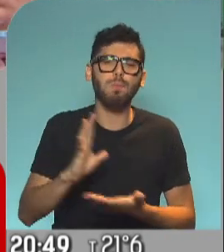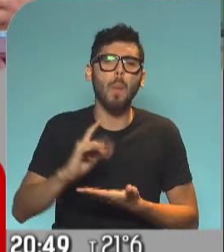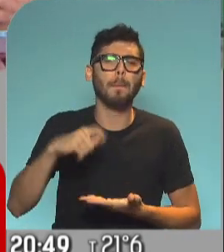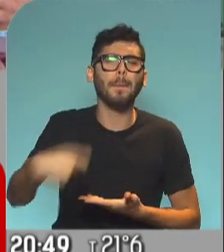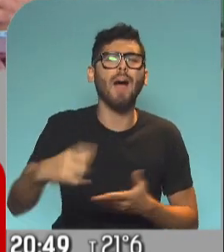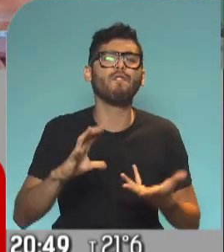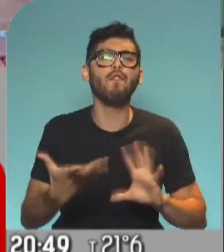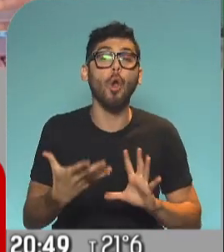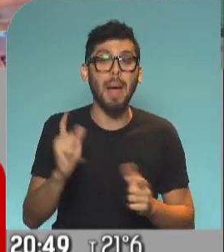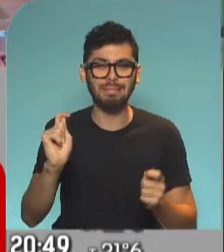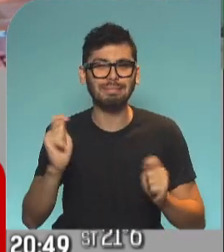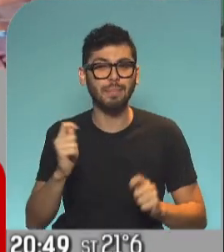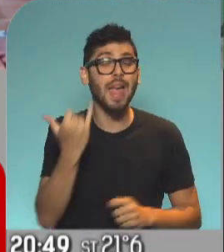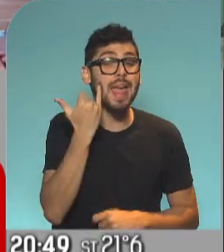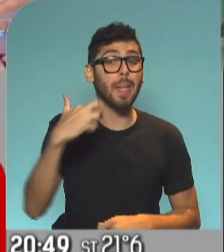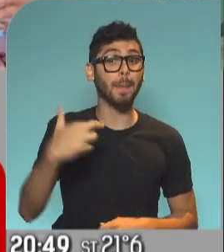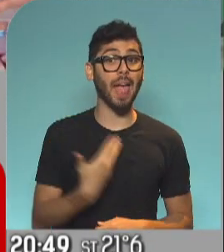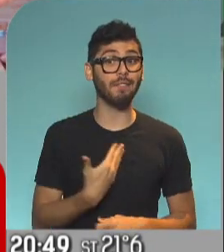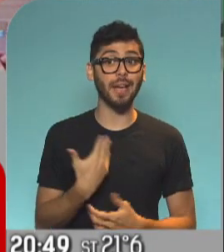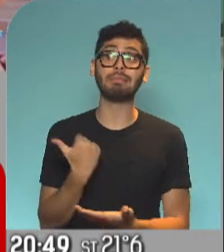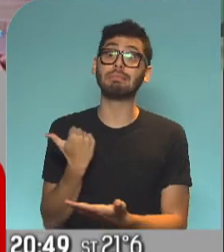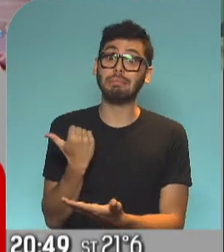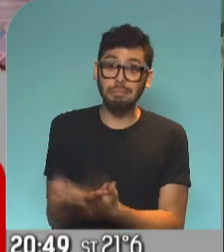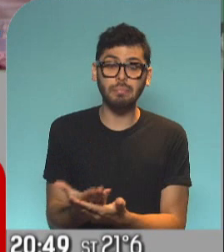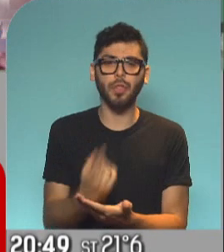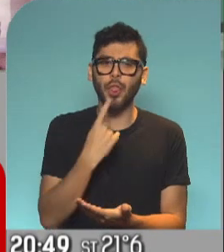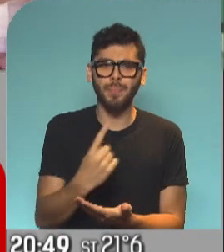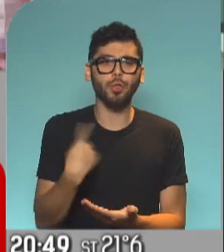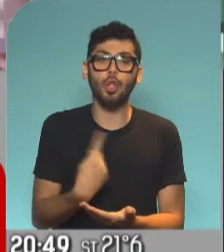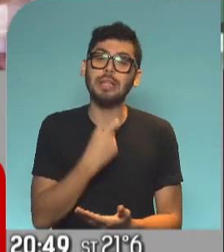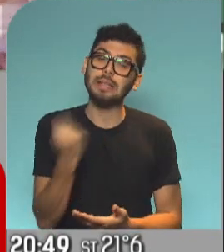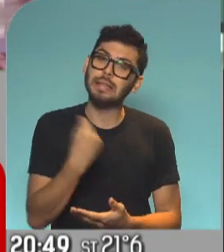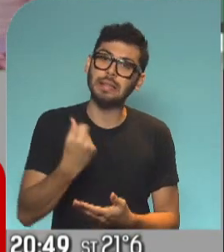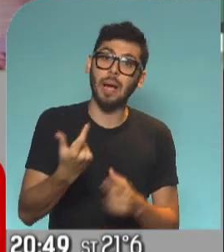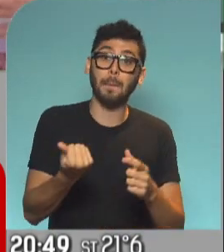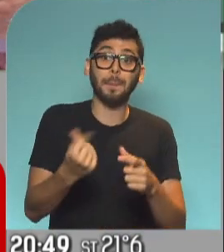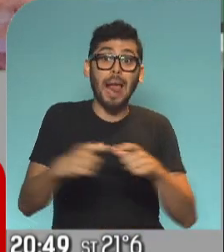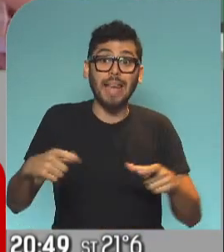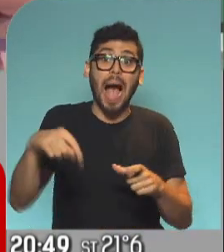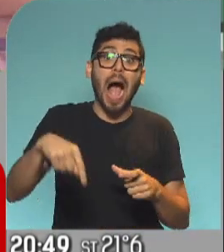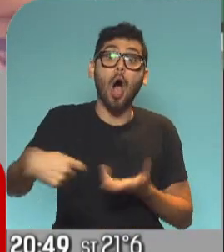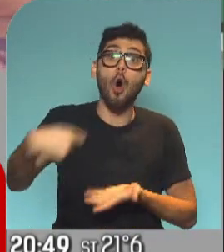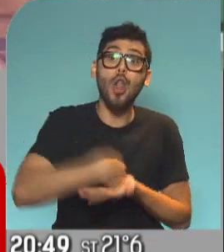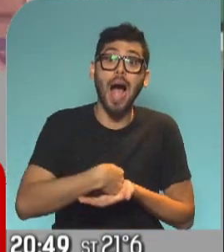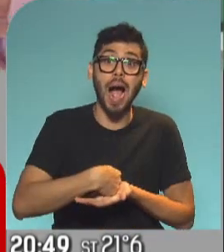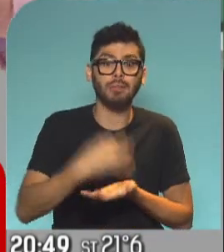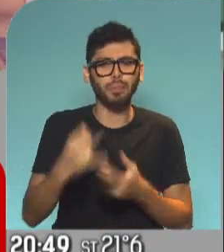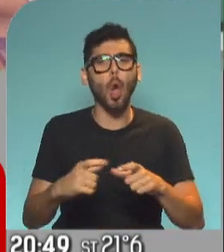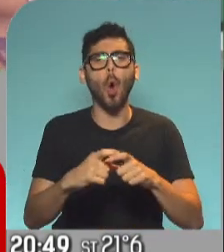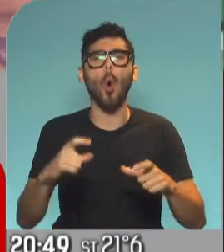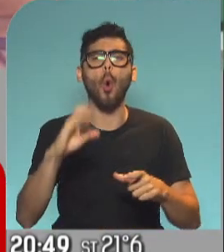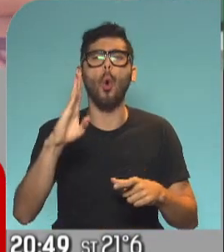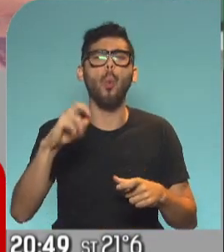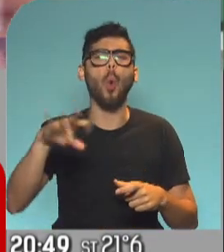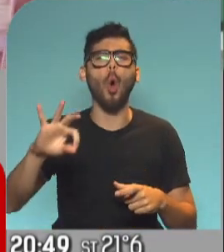decir lo que plantea dpf nosotros queremos que nos pagues más en efectivo ahora y menos en conceptos de bonos a